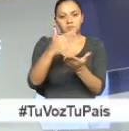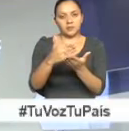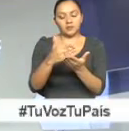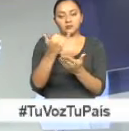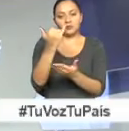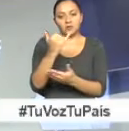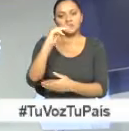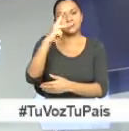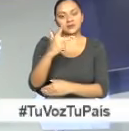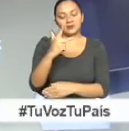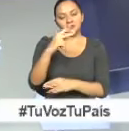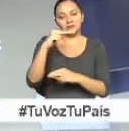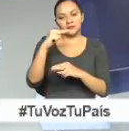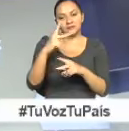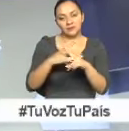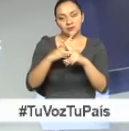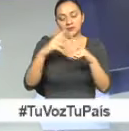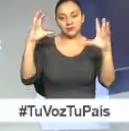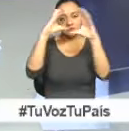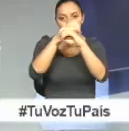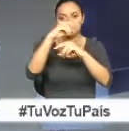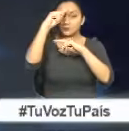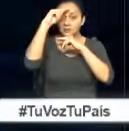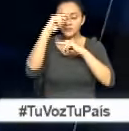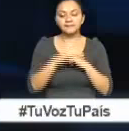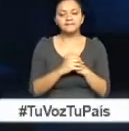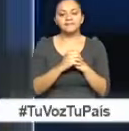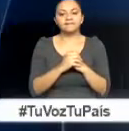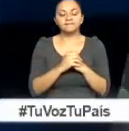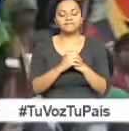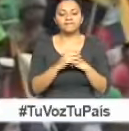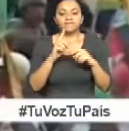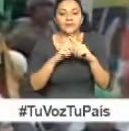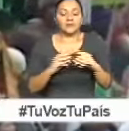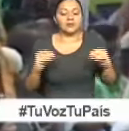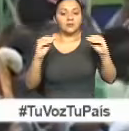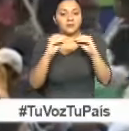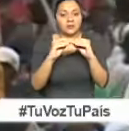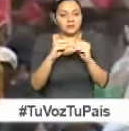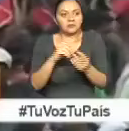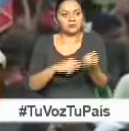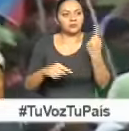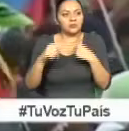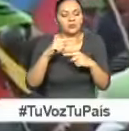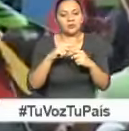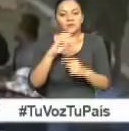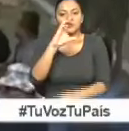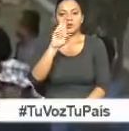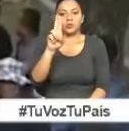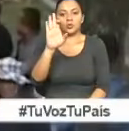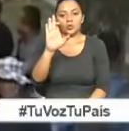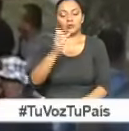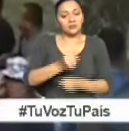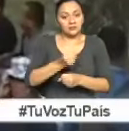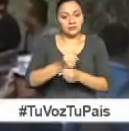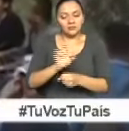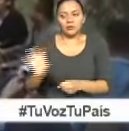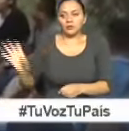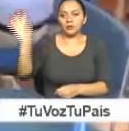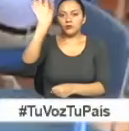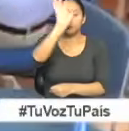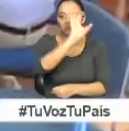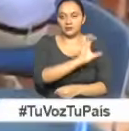tercera emisión del Noticiero Ciudadano. Pero no se vaya muy lejos, pues en breve. La Central Unitaria de Trabajadores activará sus